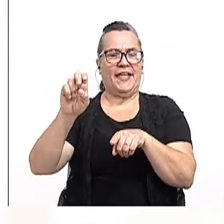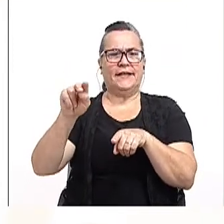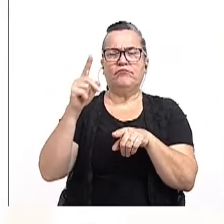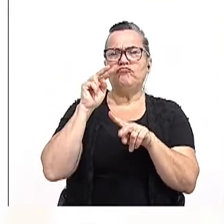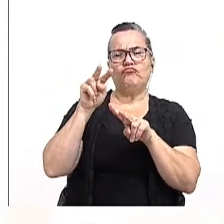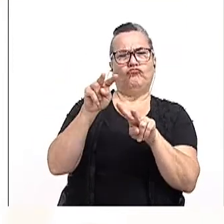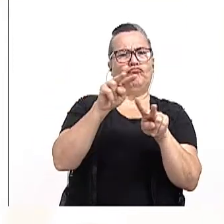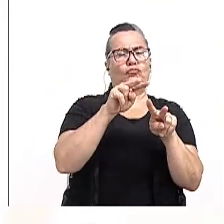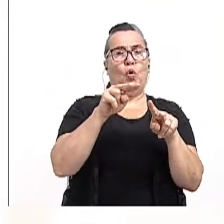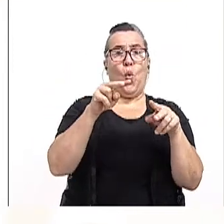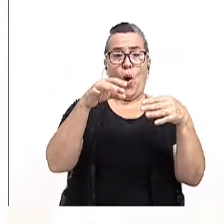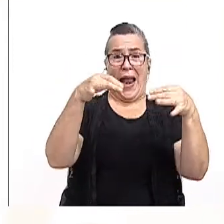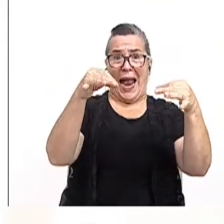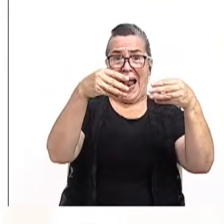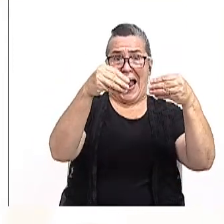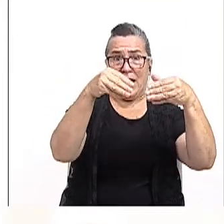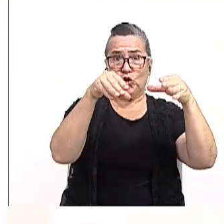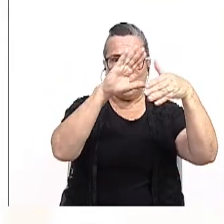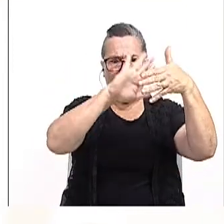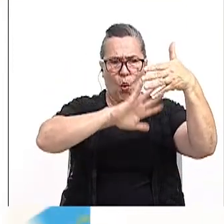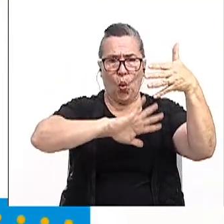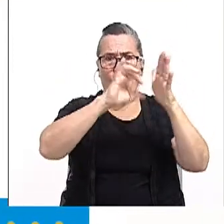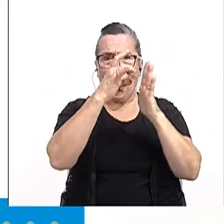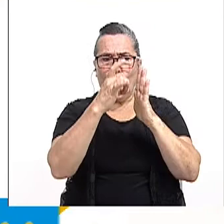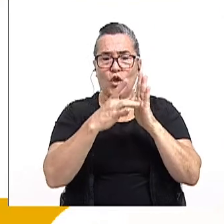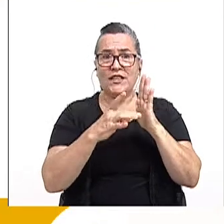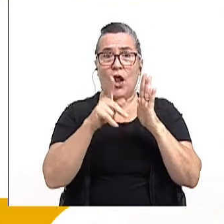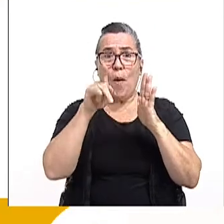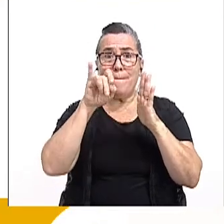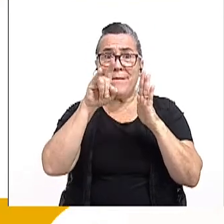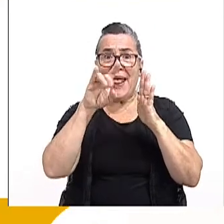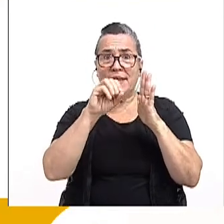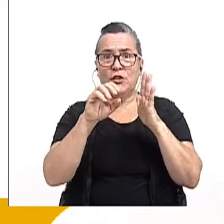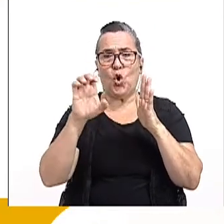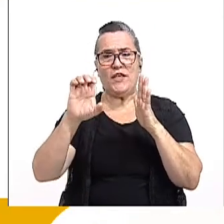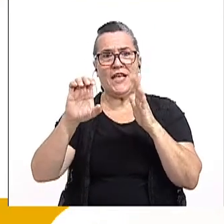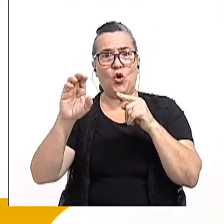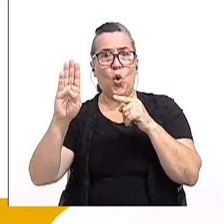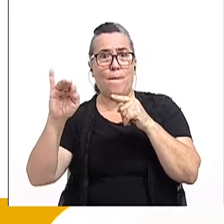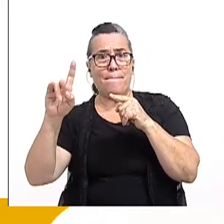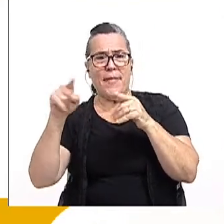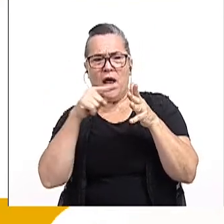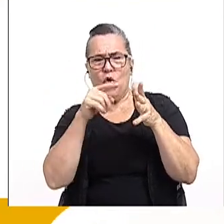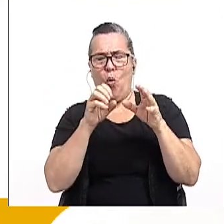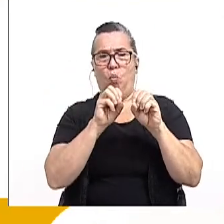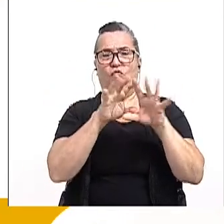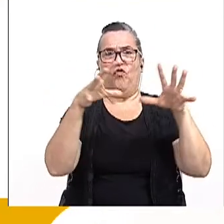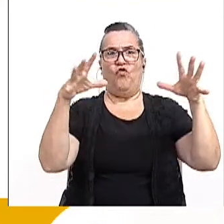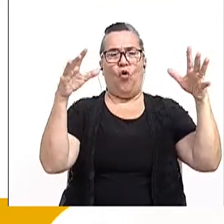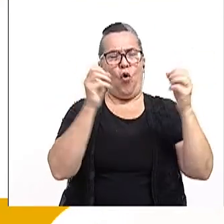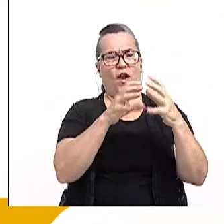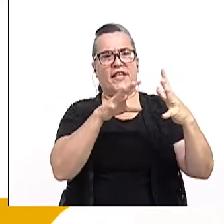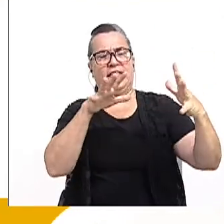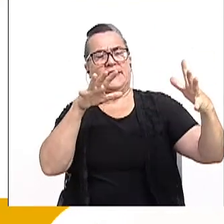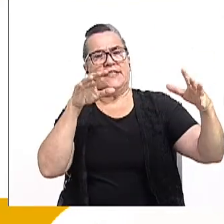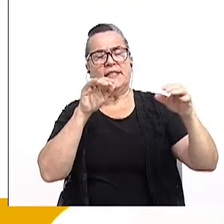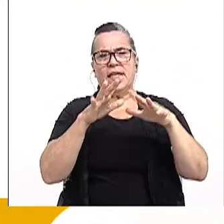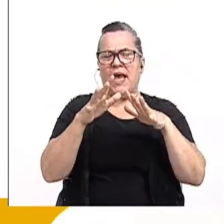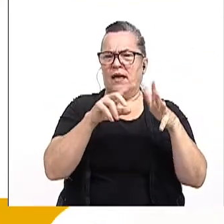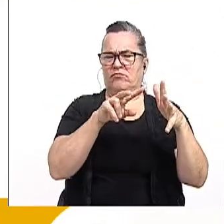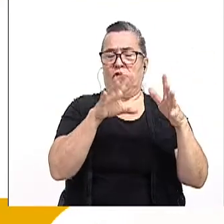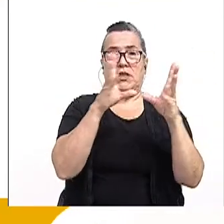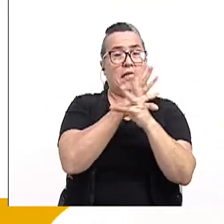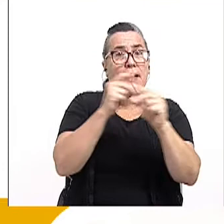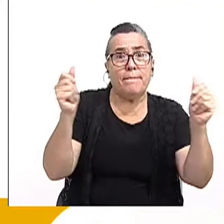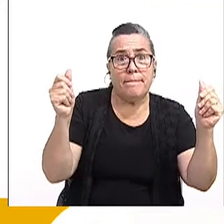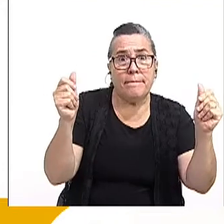una placa de cartón cubierta de cristales de platino y cianuro de bario emitían fluorescencia, y esta